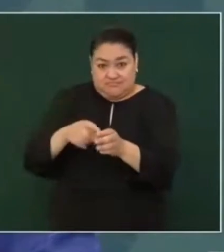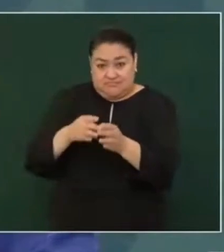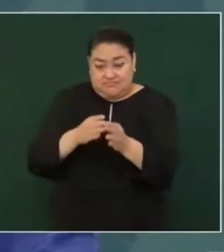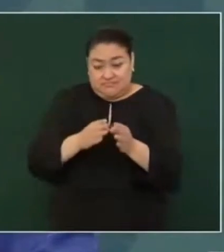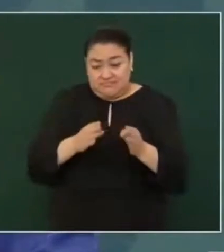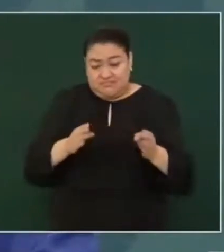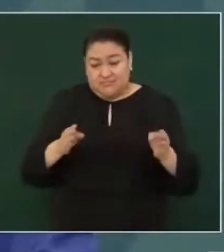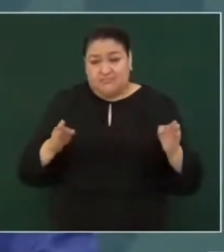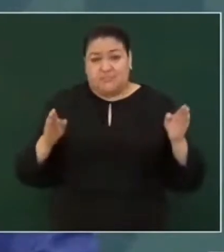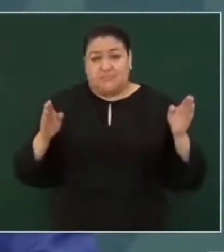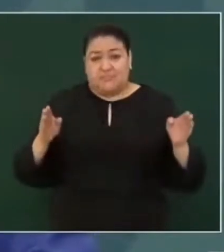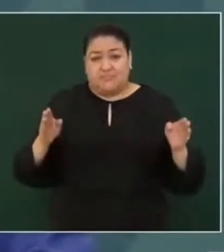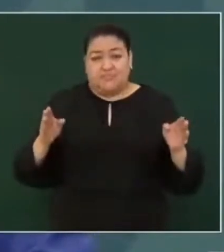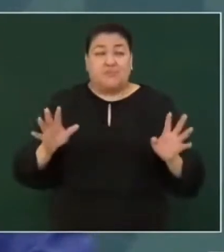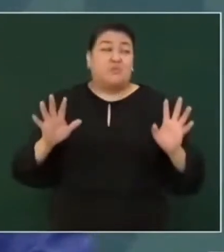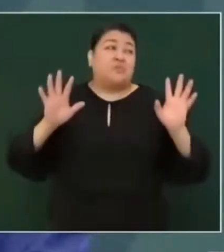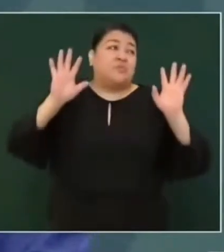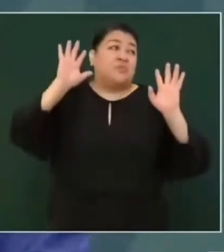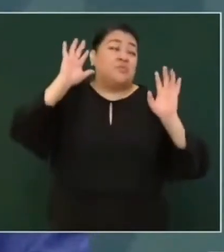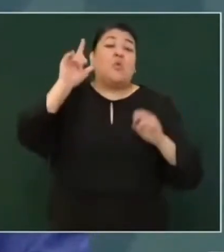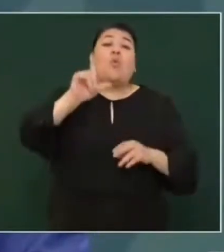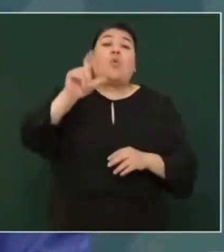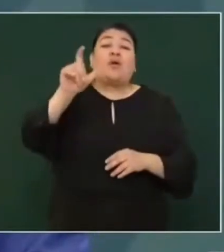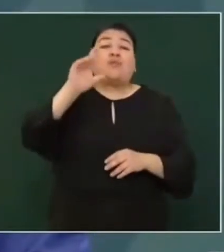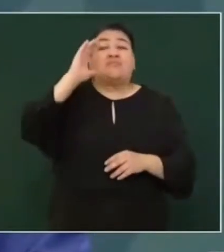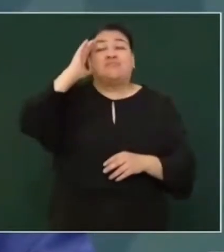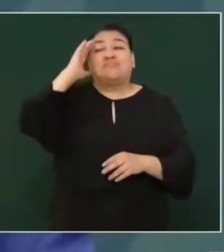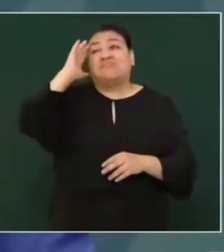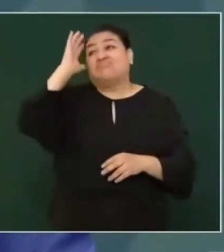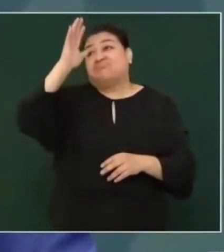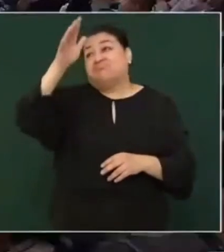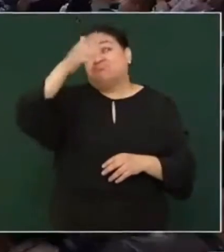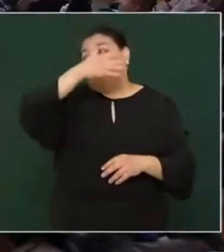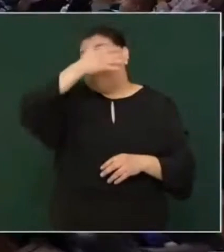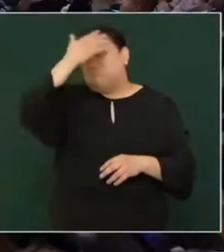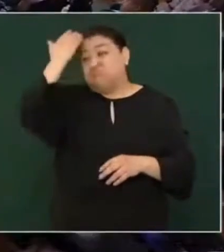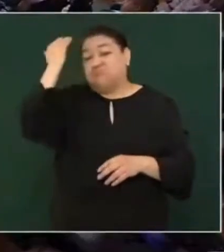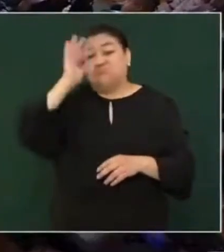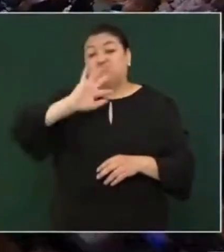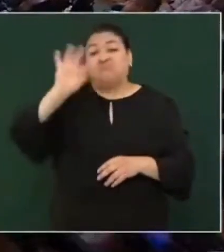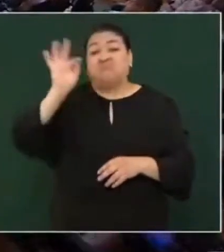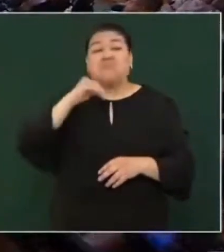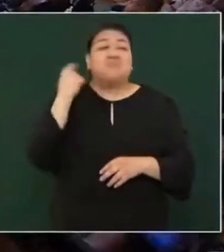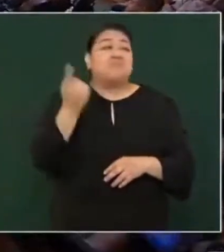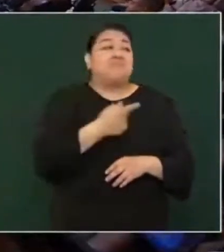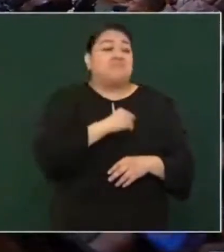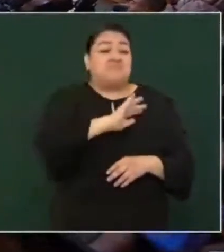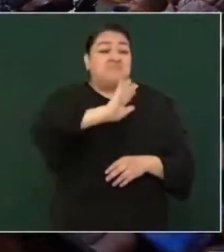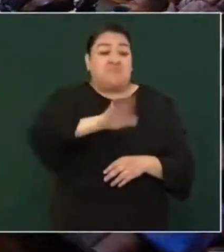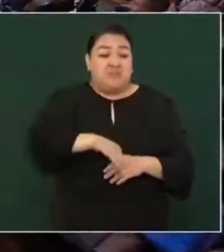pues ya vamos a estar muertos, como decía Keynes.